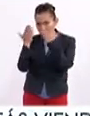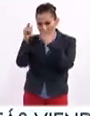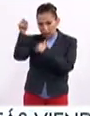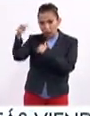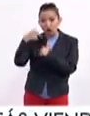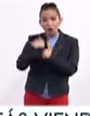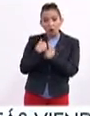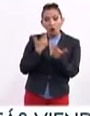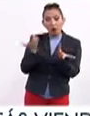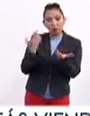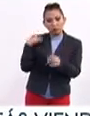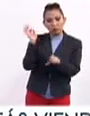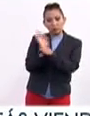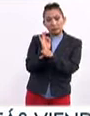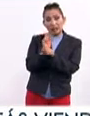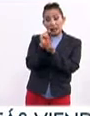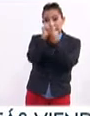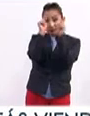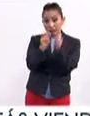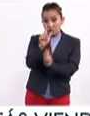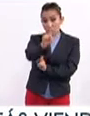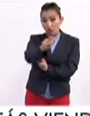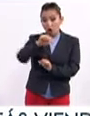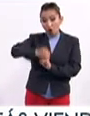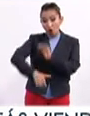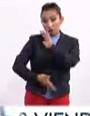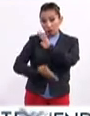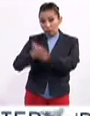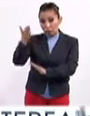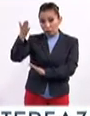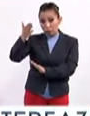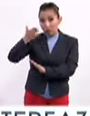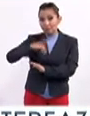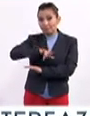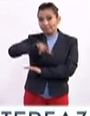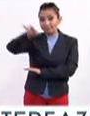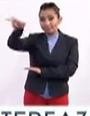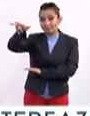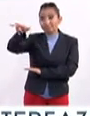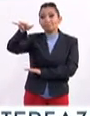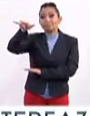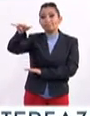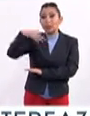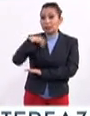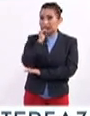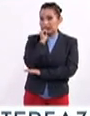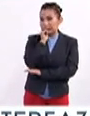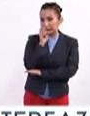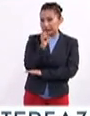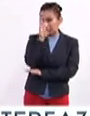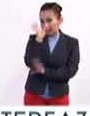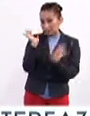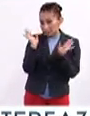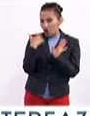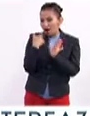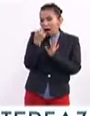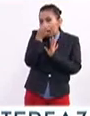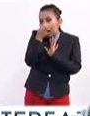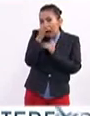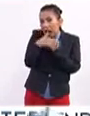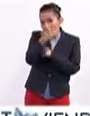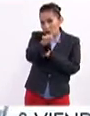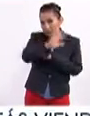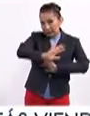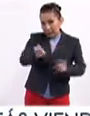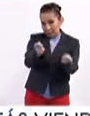yo voy a defender mi tesis el lunes, salgo hoy de Ciudad de México. Entonces todavía no soy doctor, por decirlo así. Sí. A partir